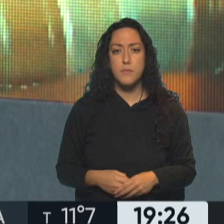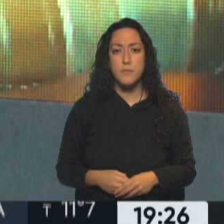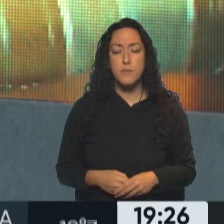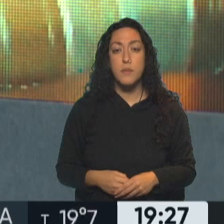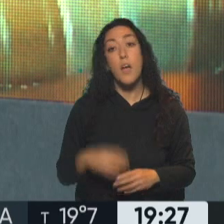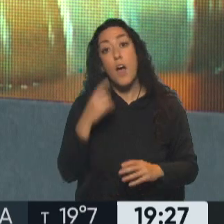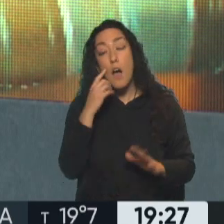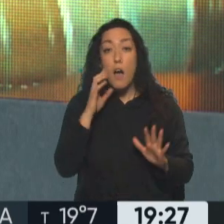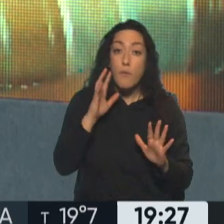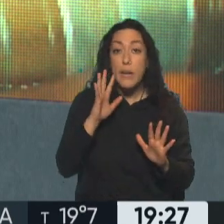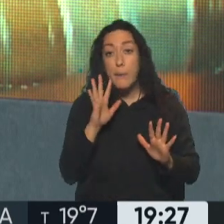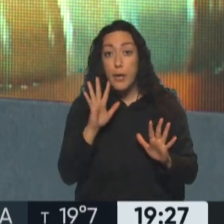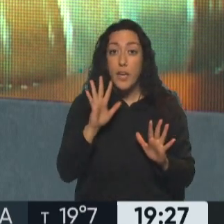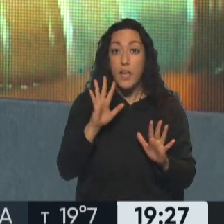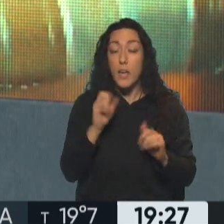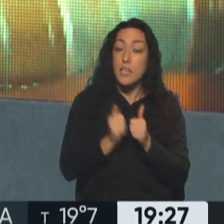A ver, a ver cómo es la historia.